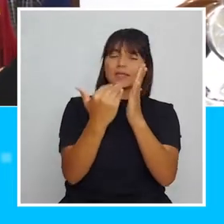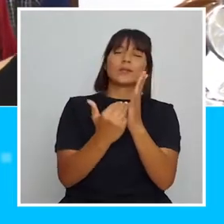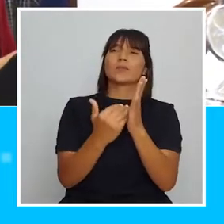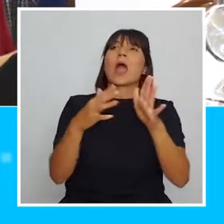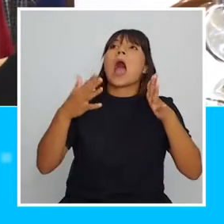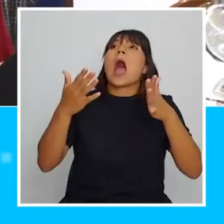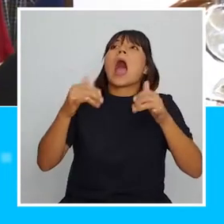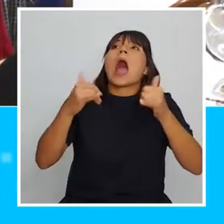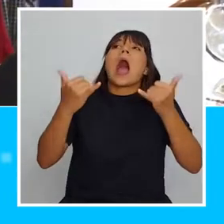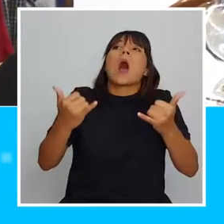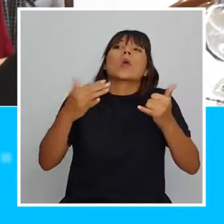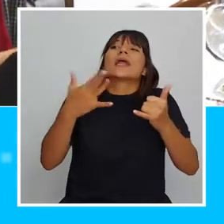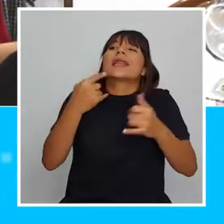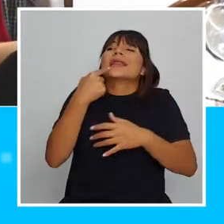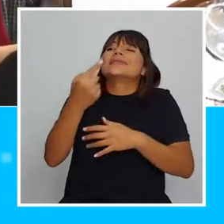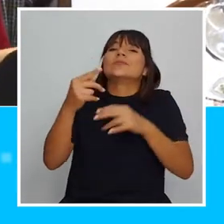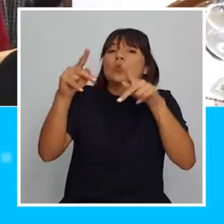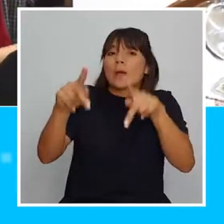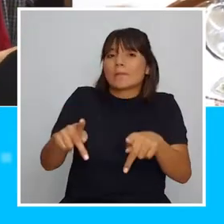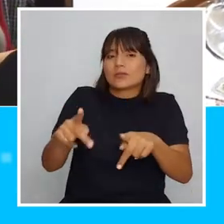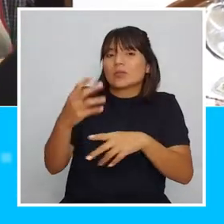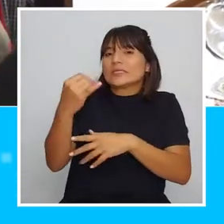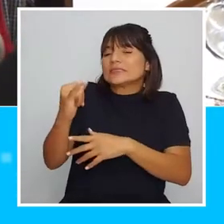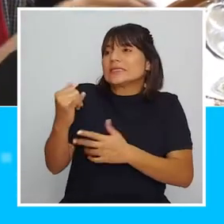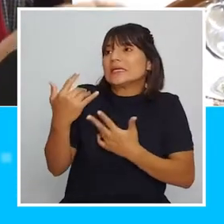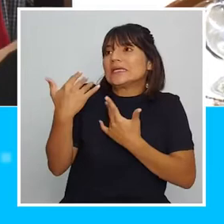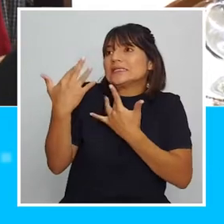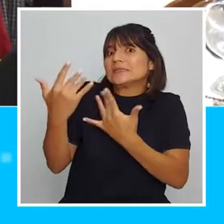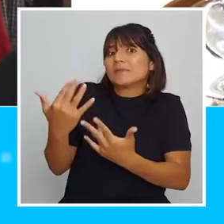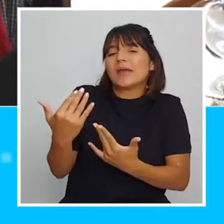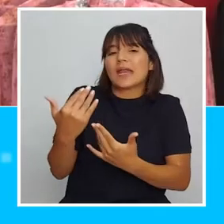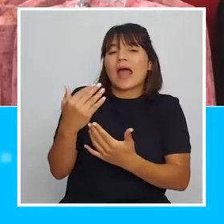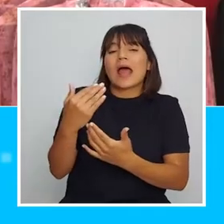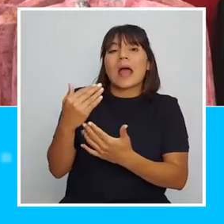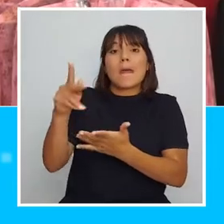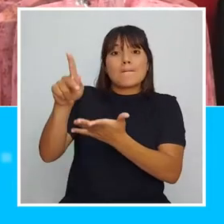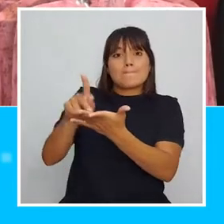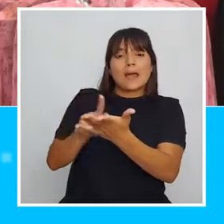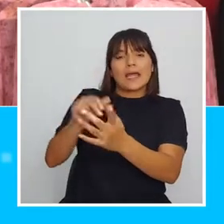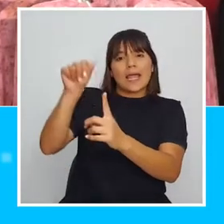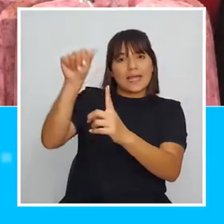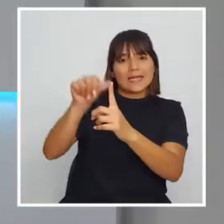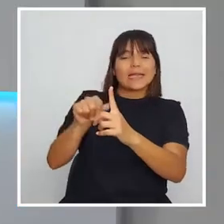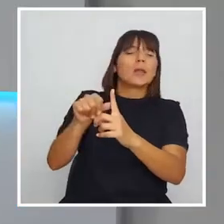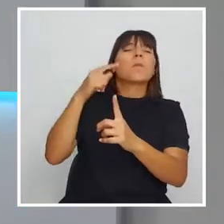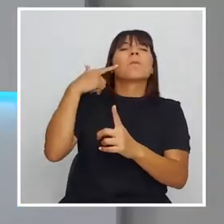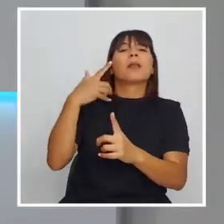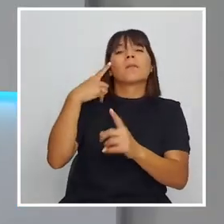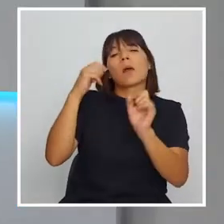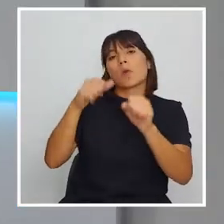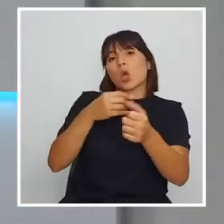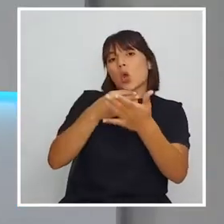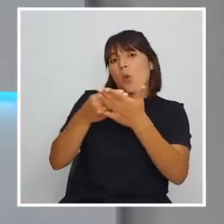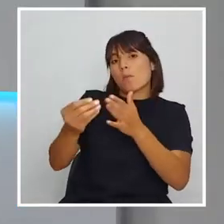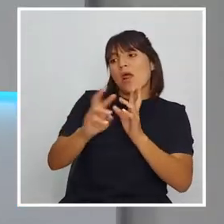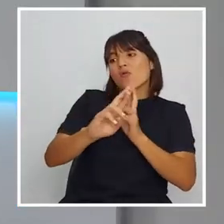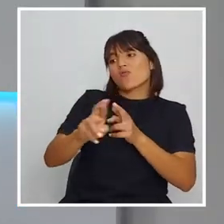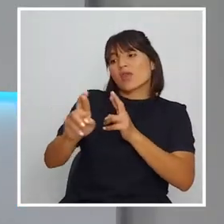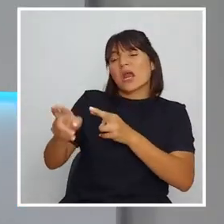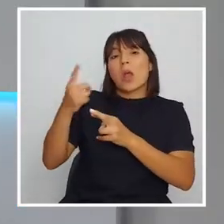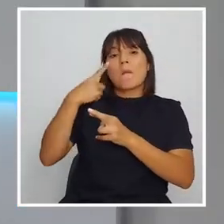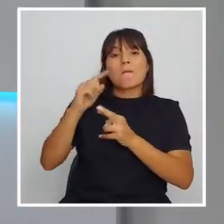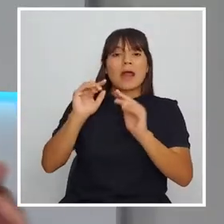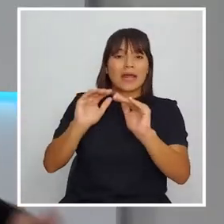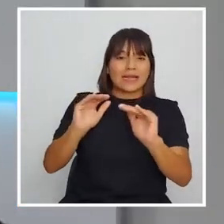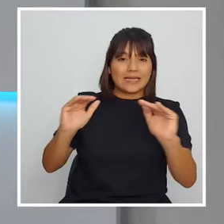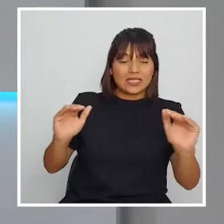a las personas que sin duda alguna esperan en diciembre, esperan el aguinaldo, no solo para comprar los regalos de los niños, como